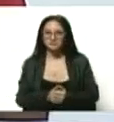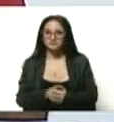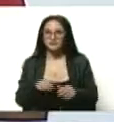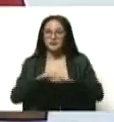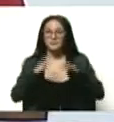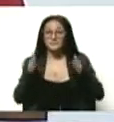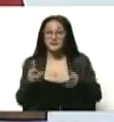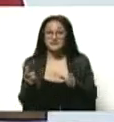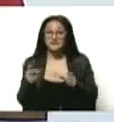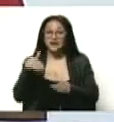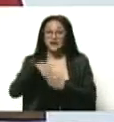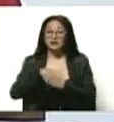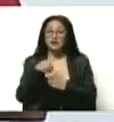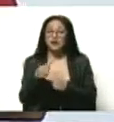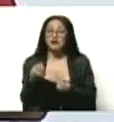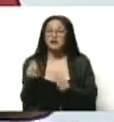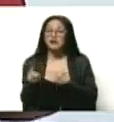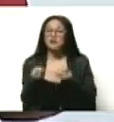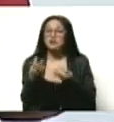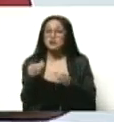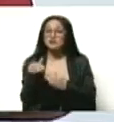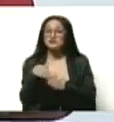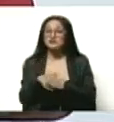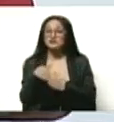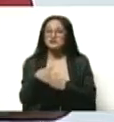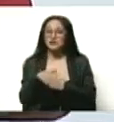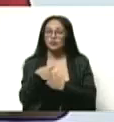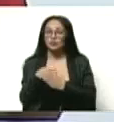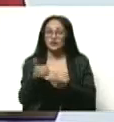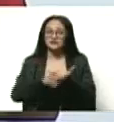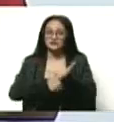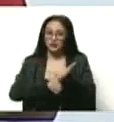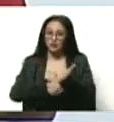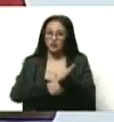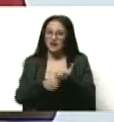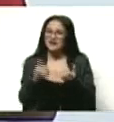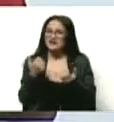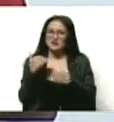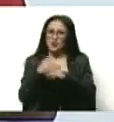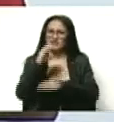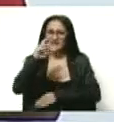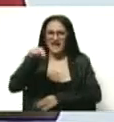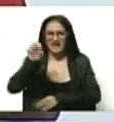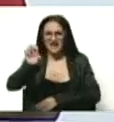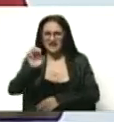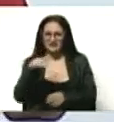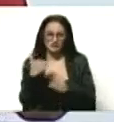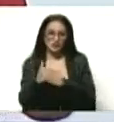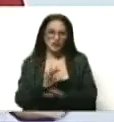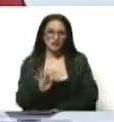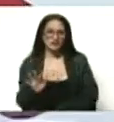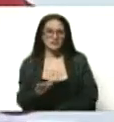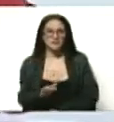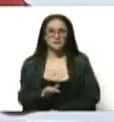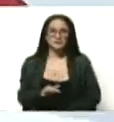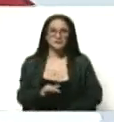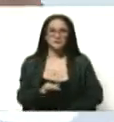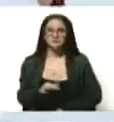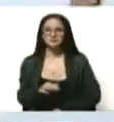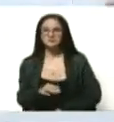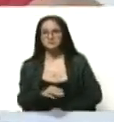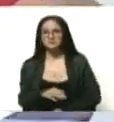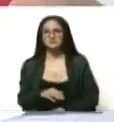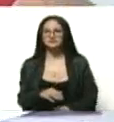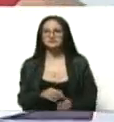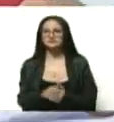electorales se organizan por número de cédula, igual que las elecciones convencionales del CNE. Los cuadernillos están organizados por cédula, no por comunidad.